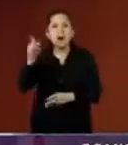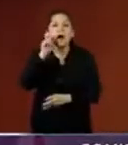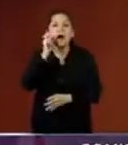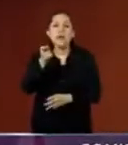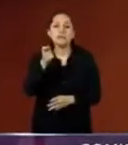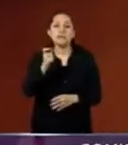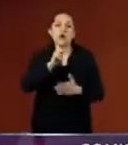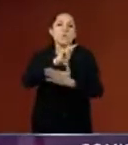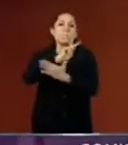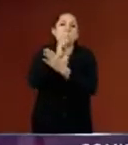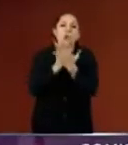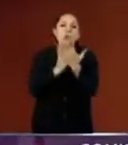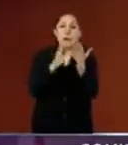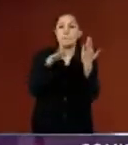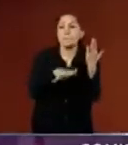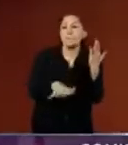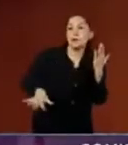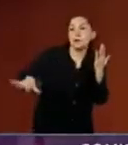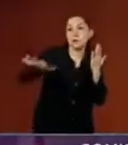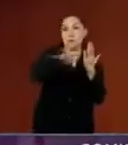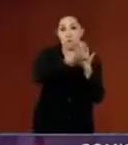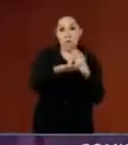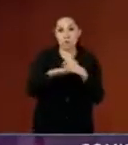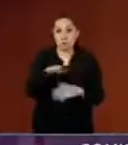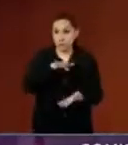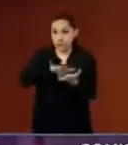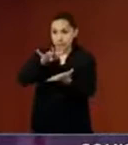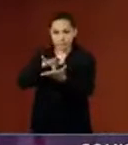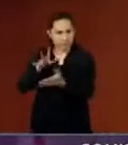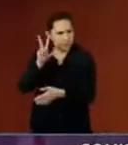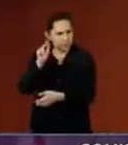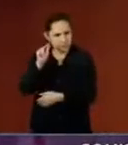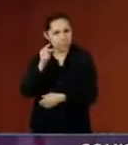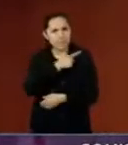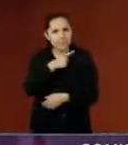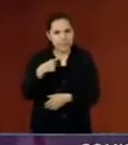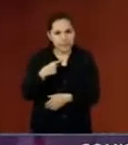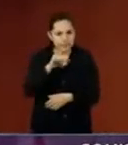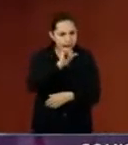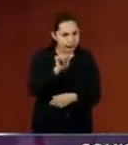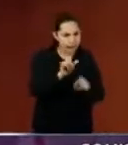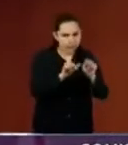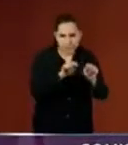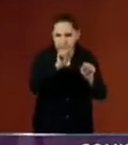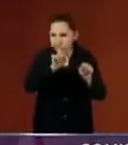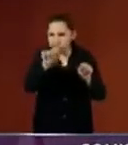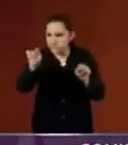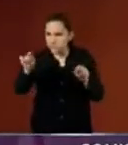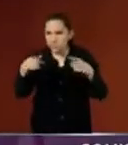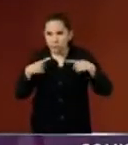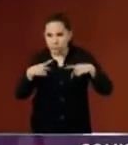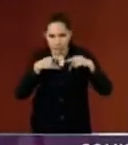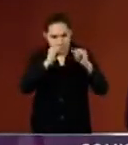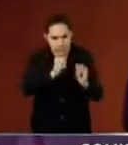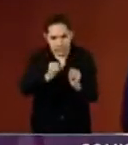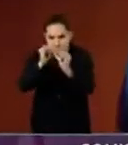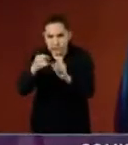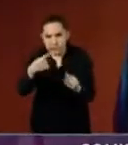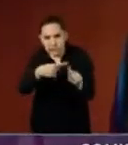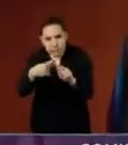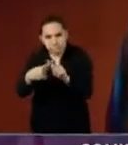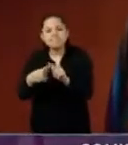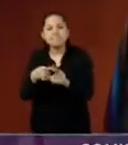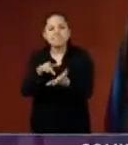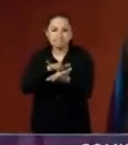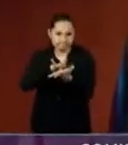universales. Hoy más que nunca se necesita de un ingreso vital que represente a las familias mexicanas